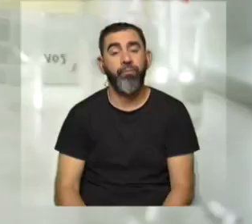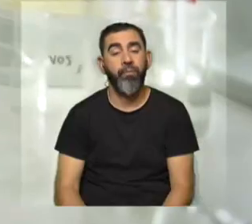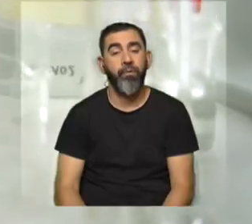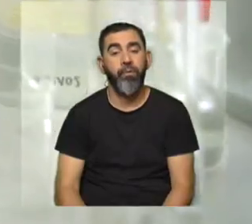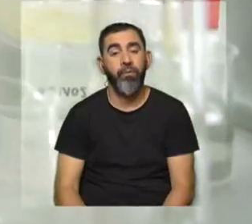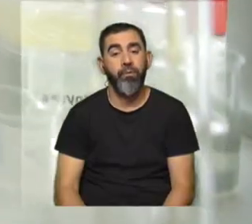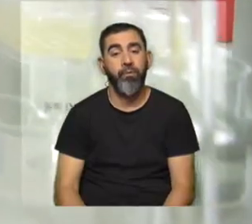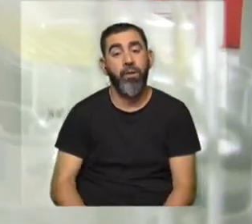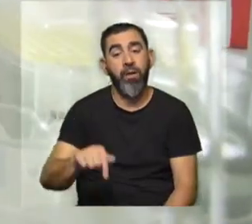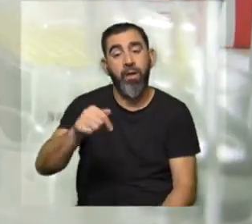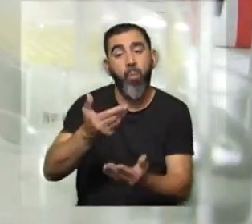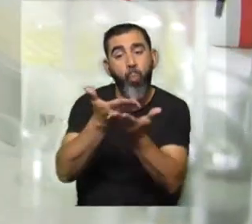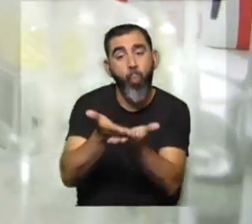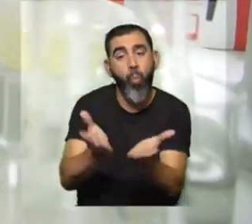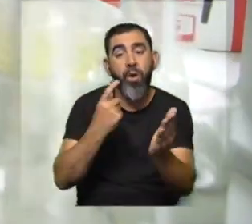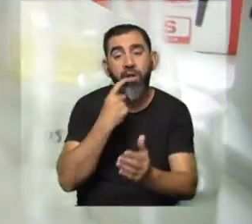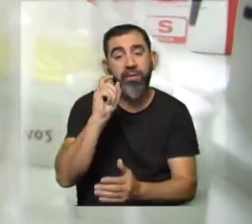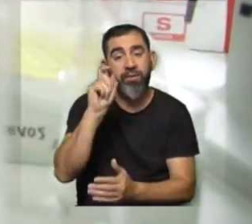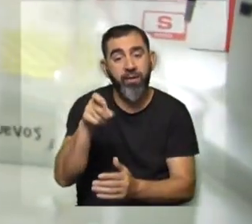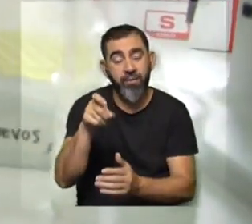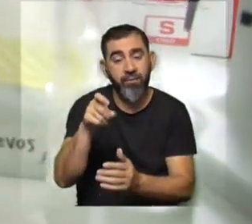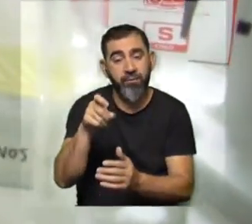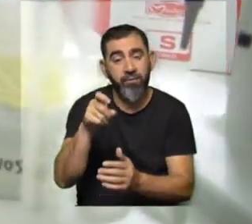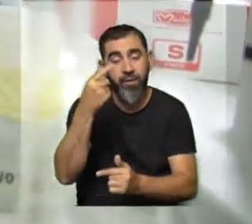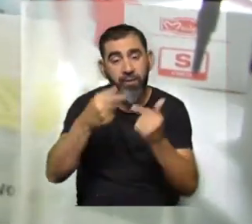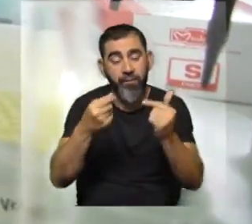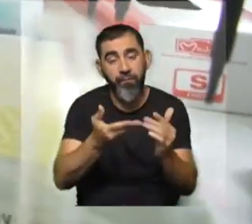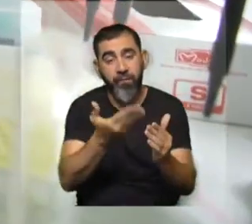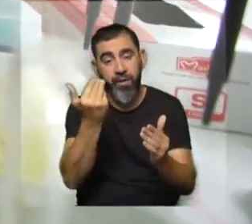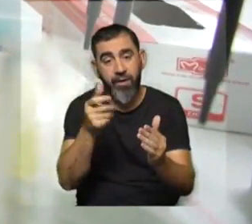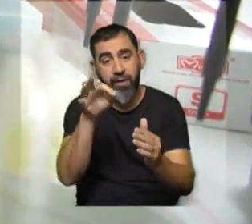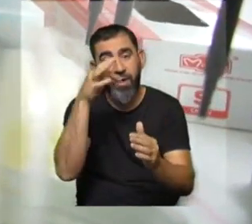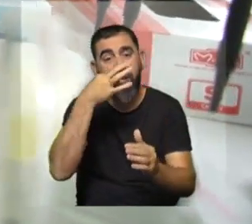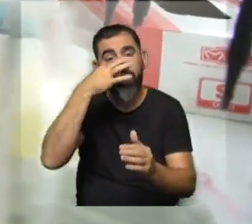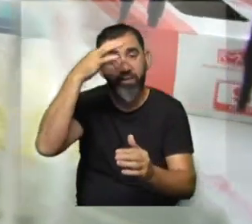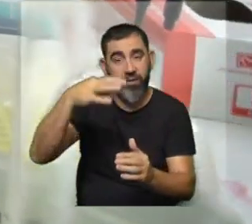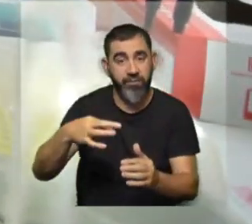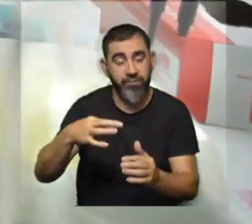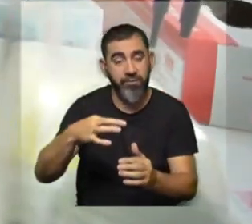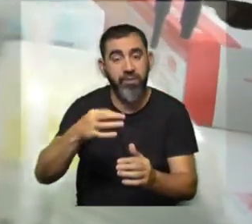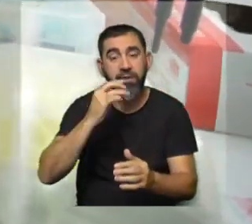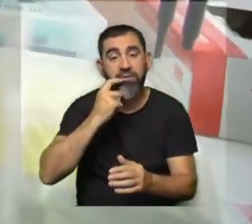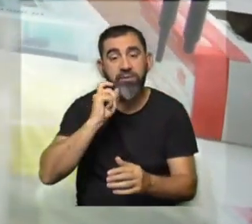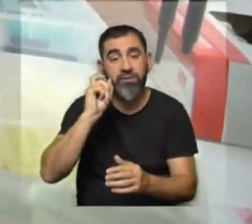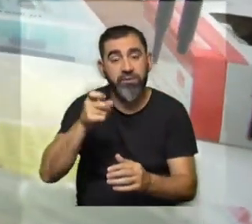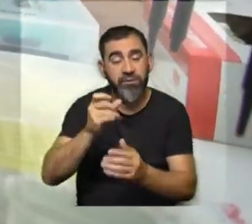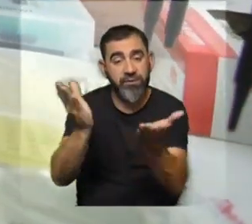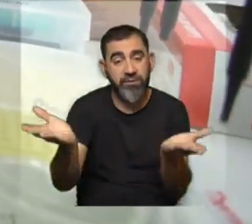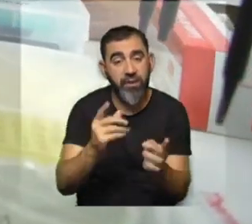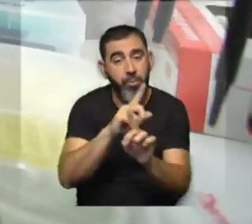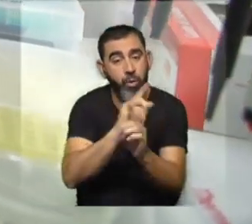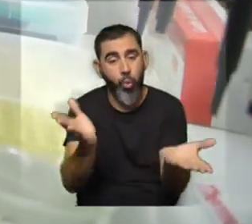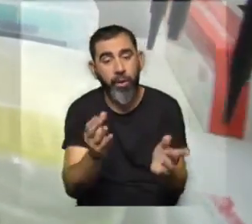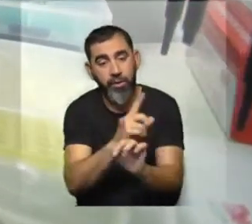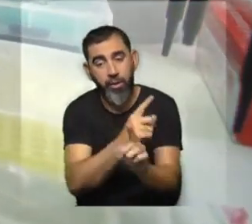Bueno, acá tenemos las muestras de saliva que fueron recolectadas. Tenemos la saliva estimulada y la no